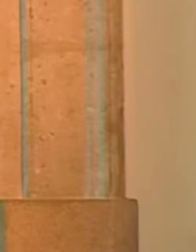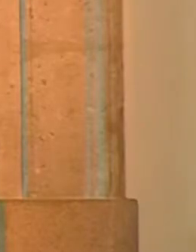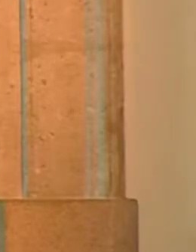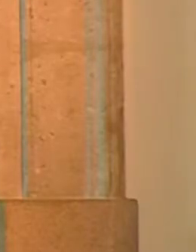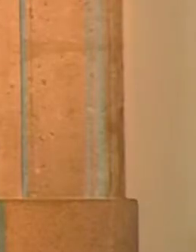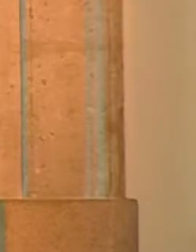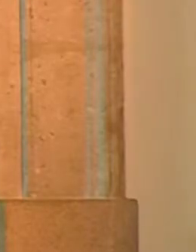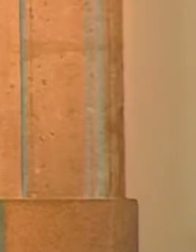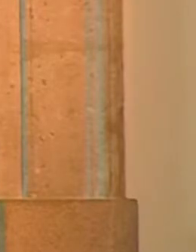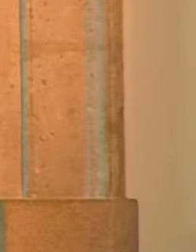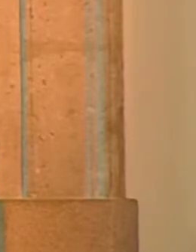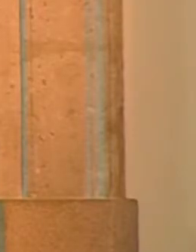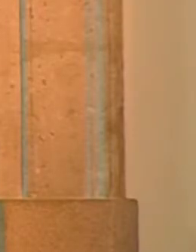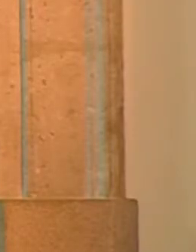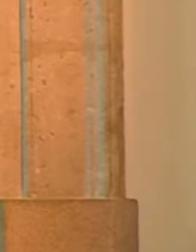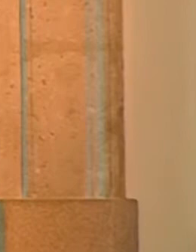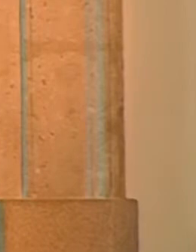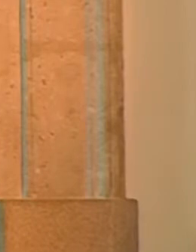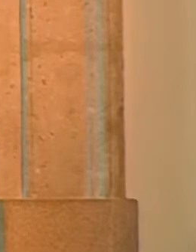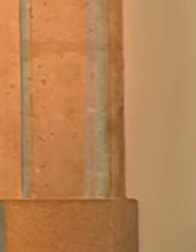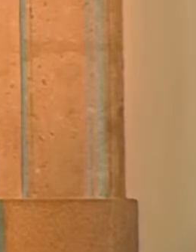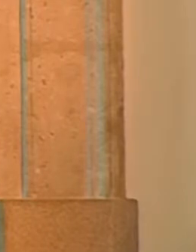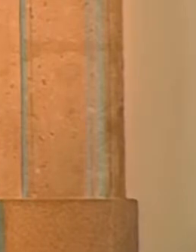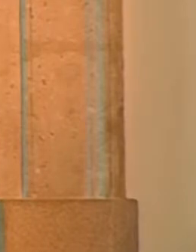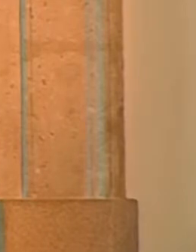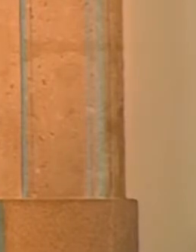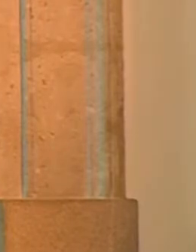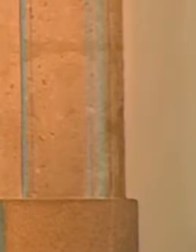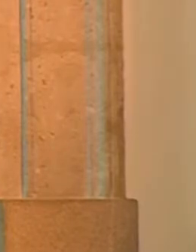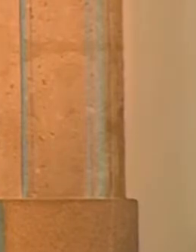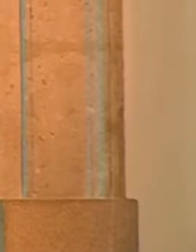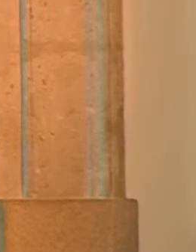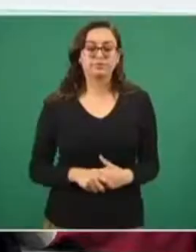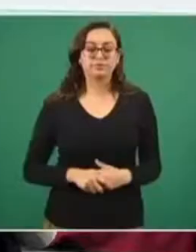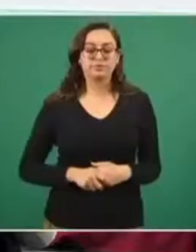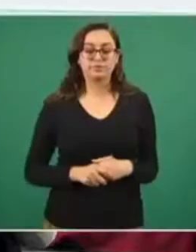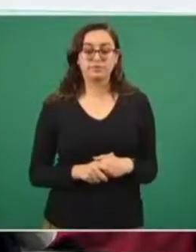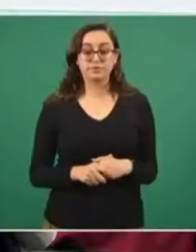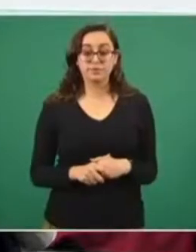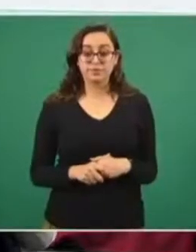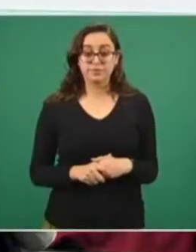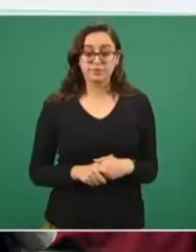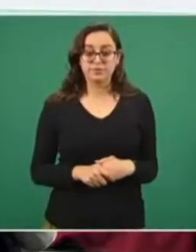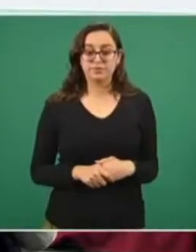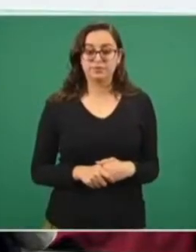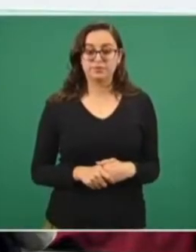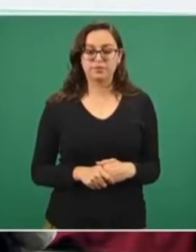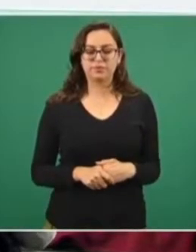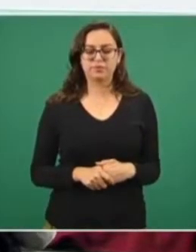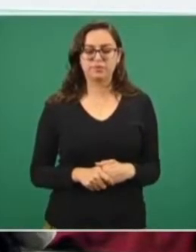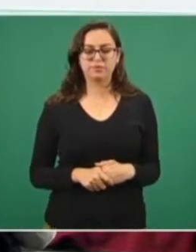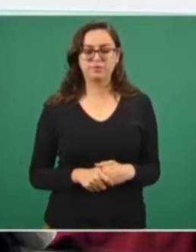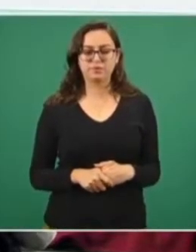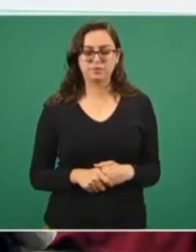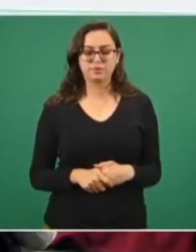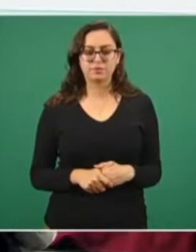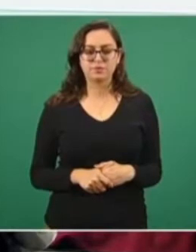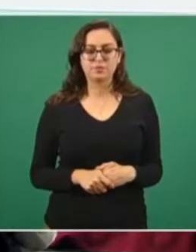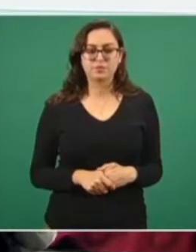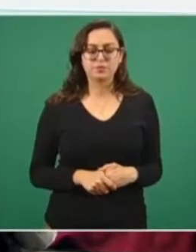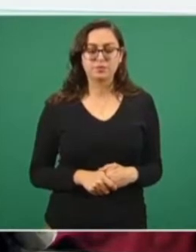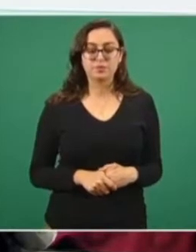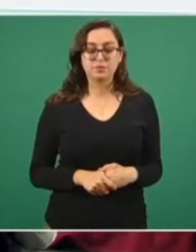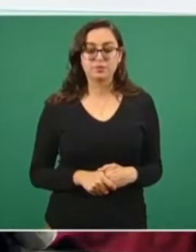poder descartarlo. Hasta el momento no hay una respuesta conocida a la vacuna mediada como